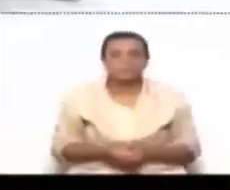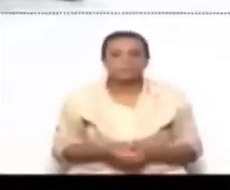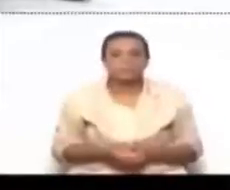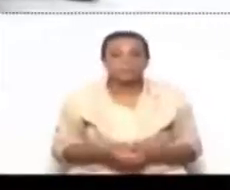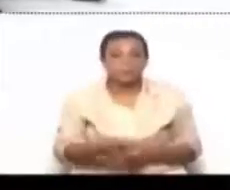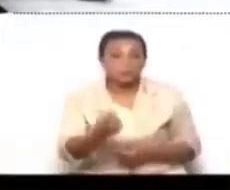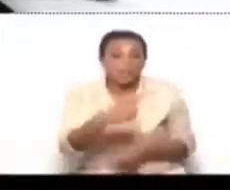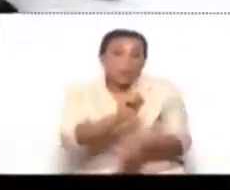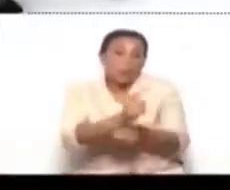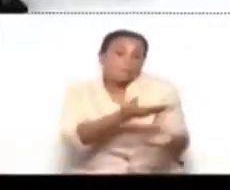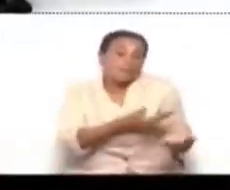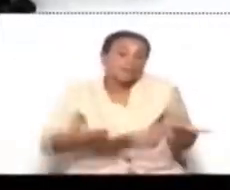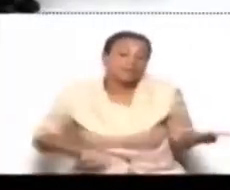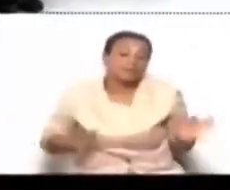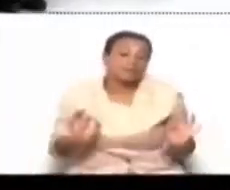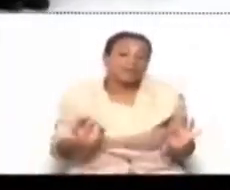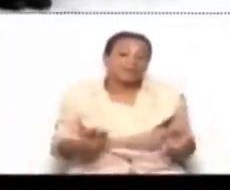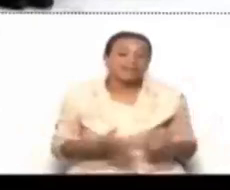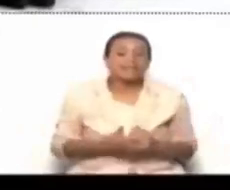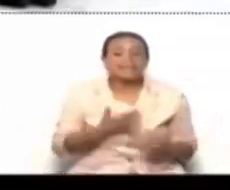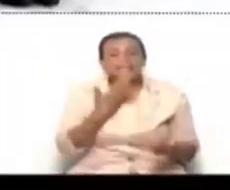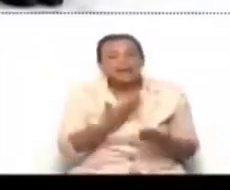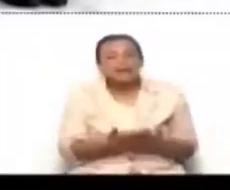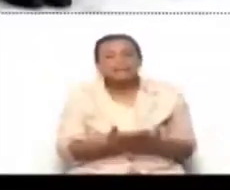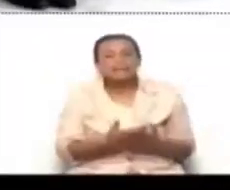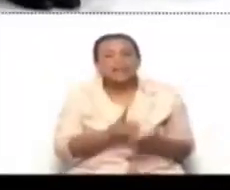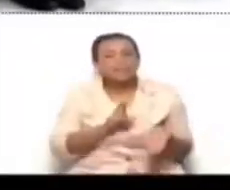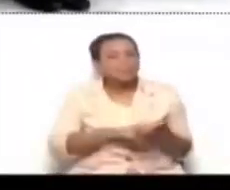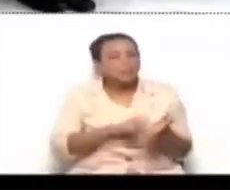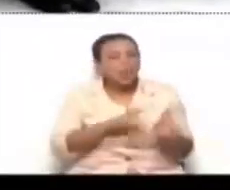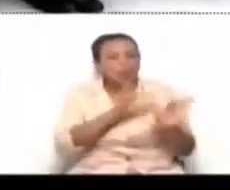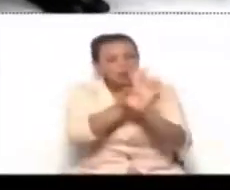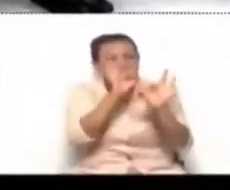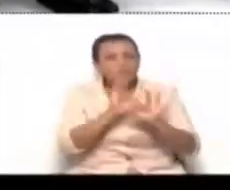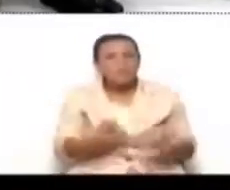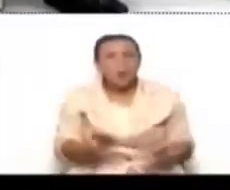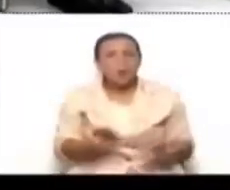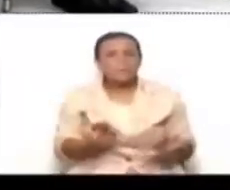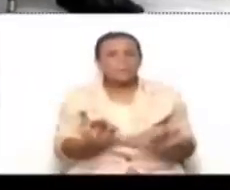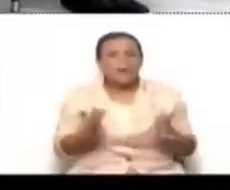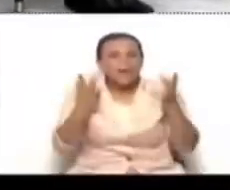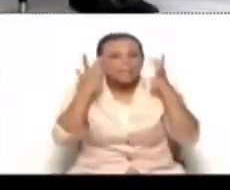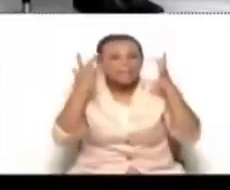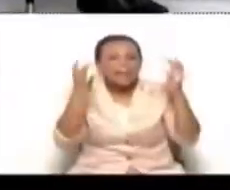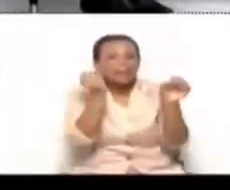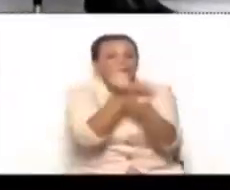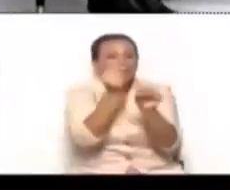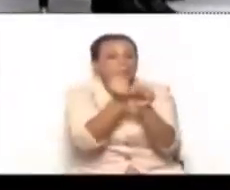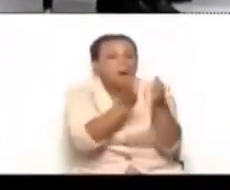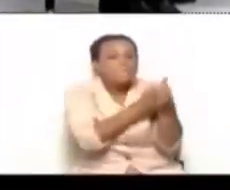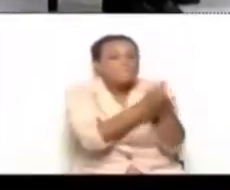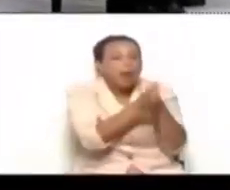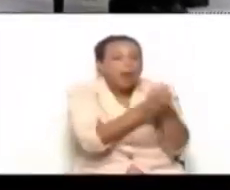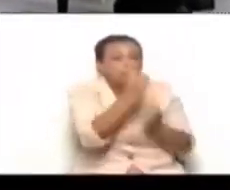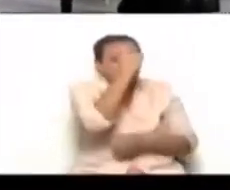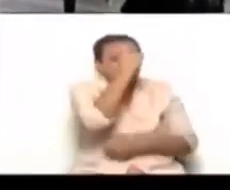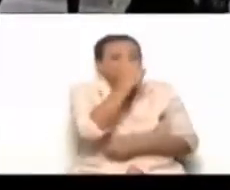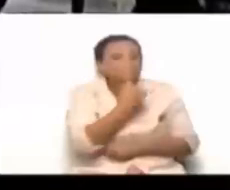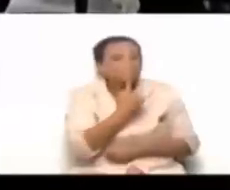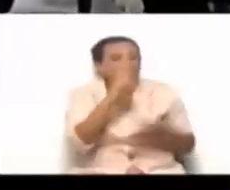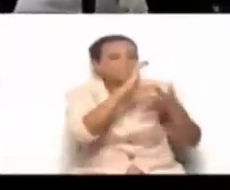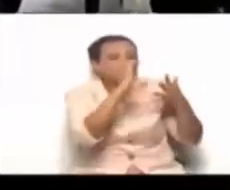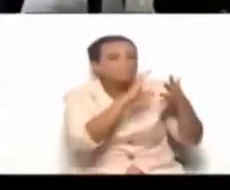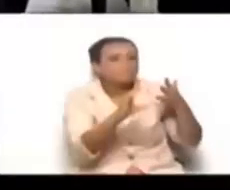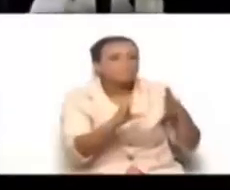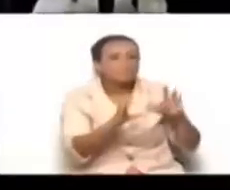usted primero, usted es el diputado. Gracias, presidente. Realmente esto forma parte de un esquema de trabajo que ha caracterizado a la